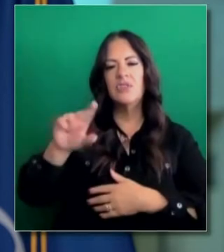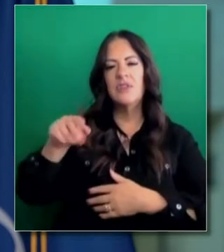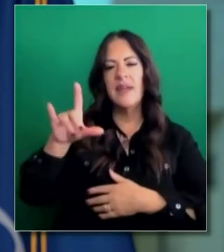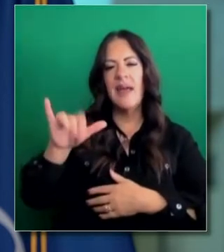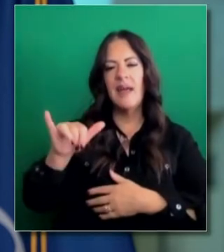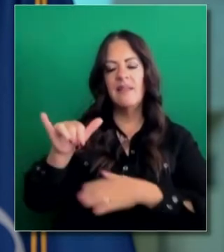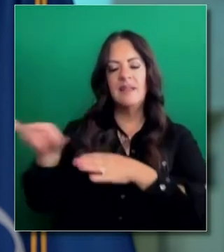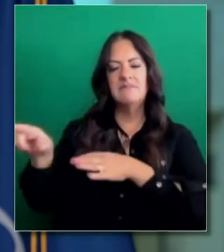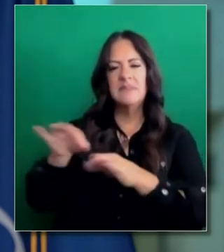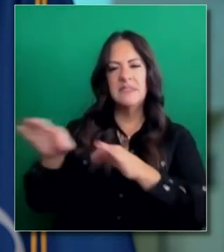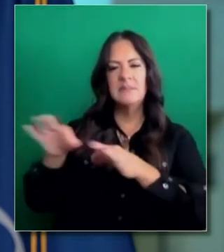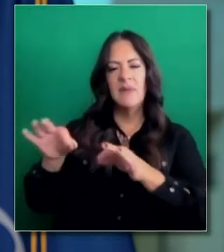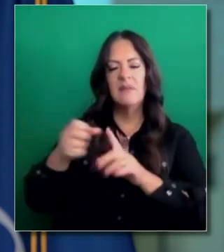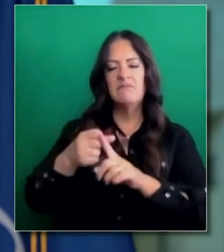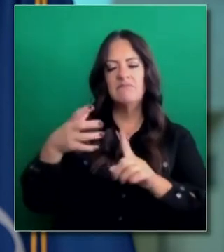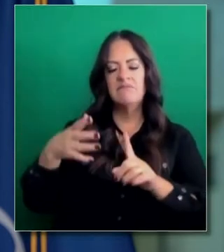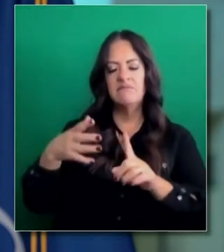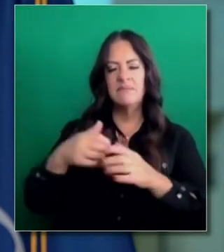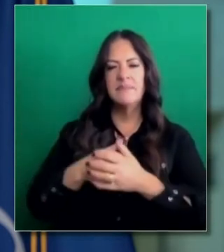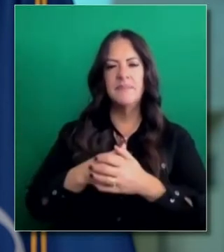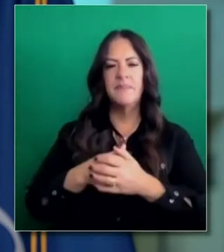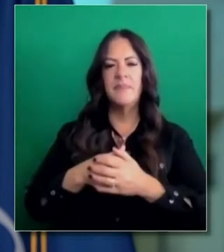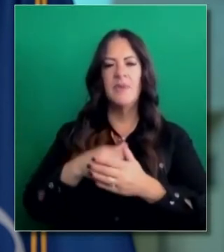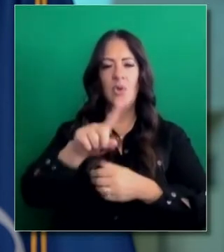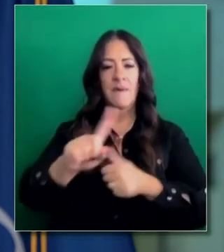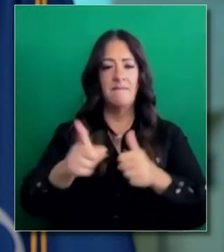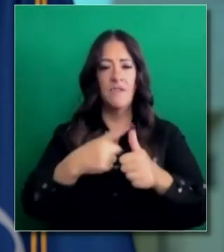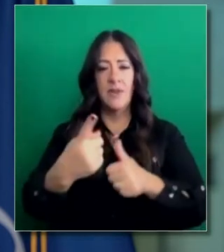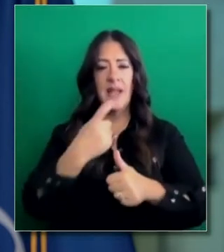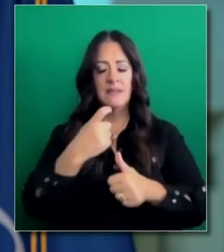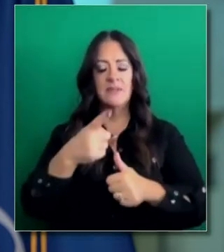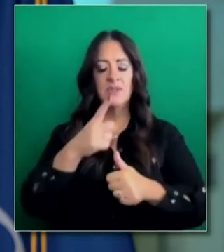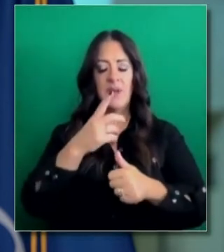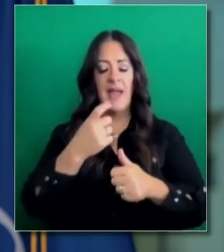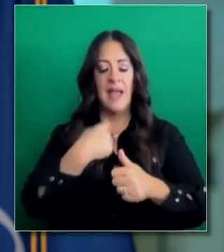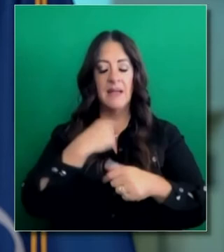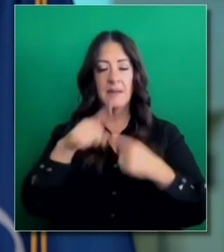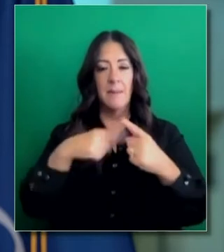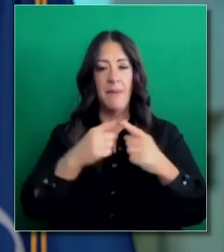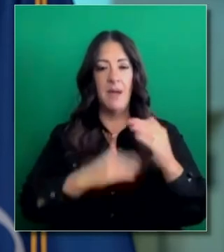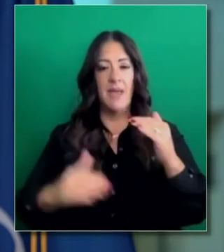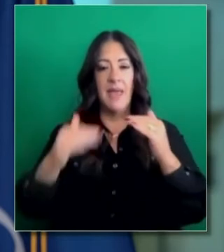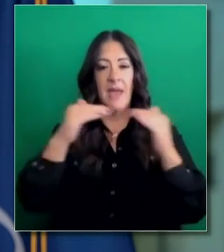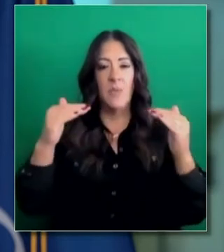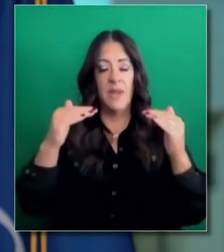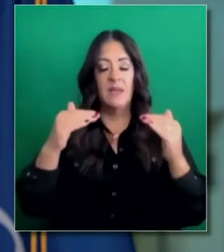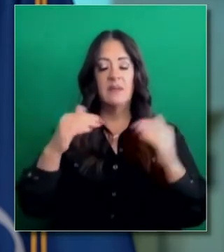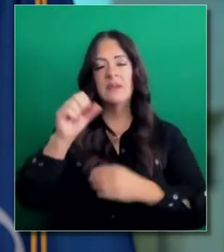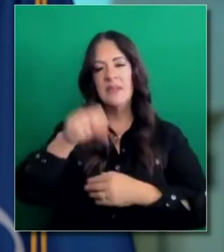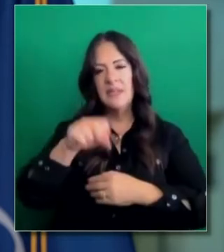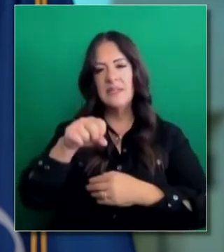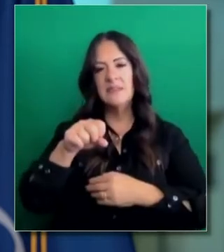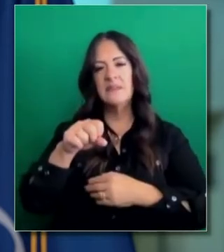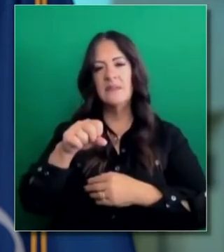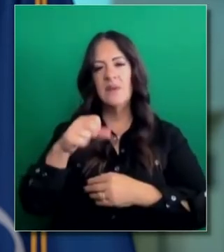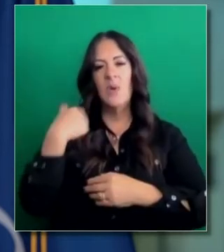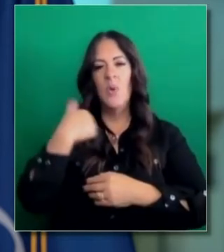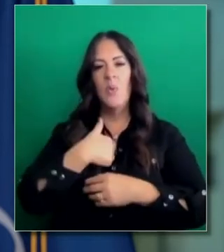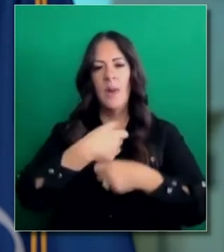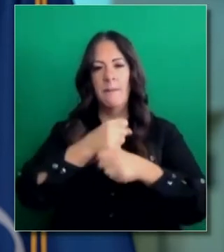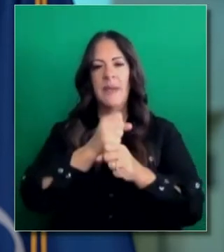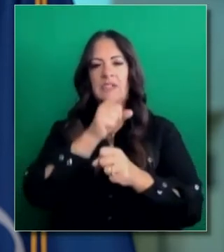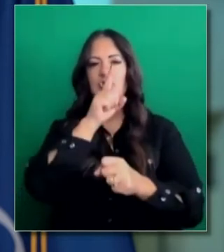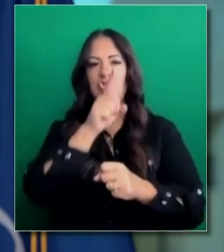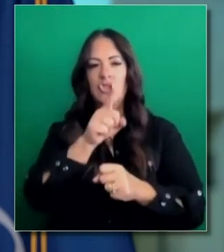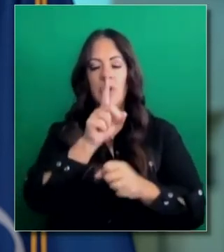doctor galli pero en cuanto a la primera parte de la pregunta la equidad con centrarse en vacunar los vacunadores asegurarse de que